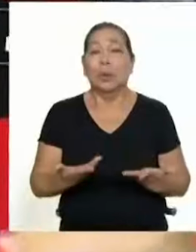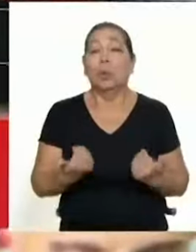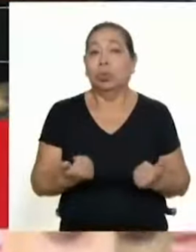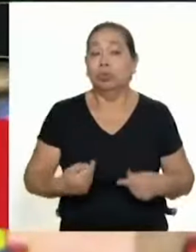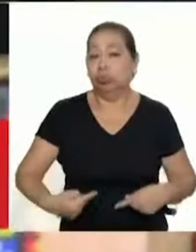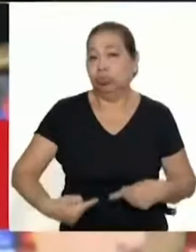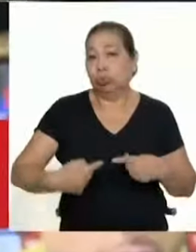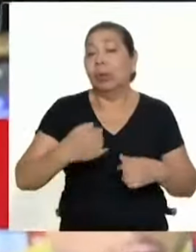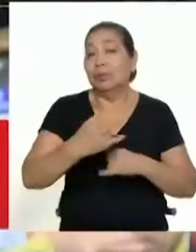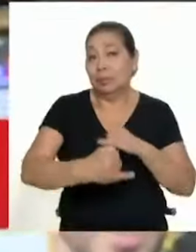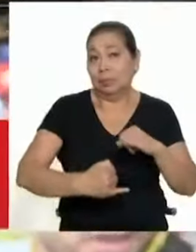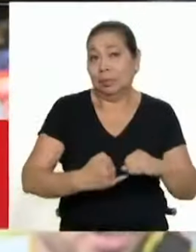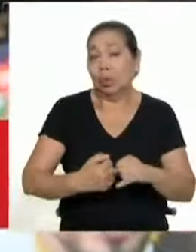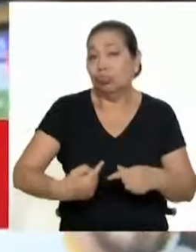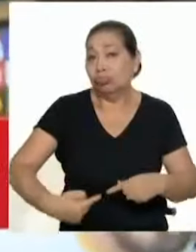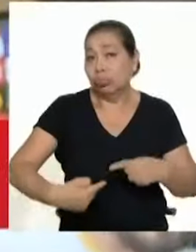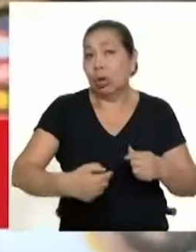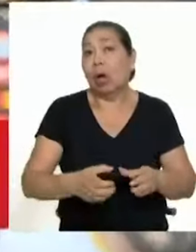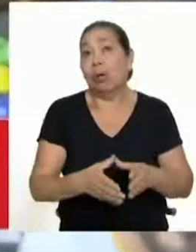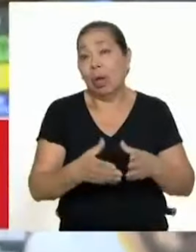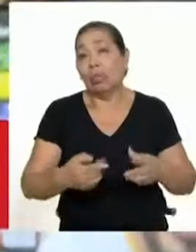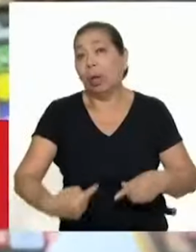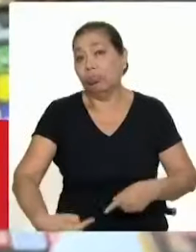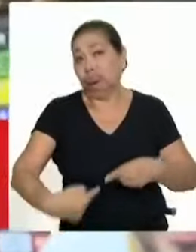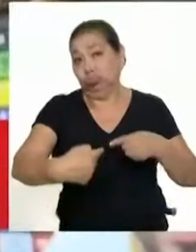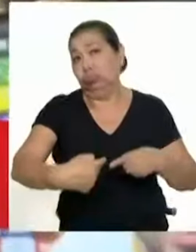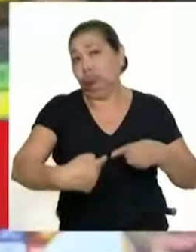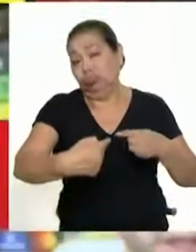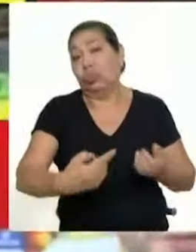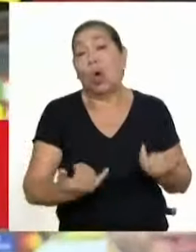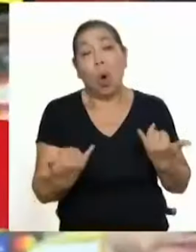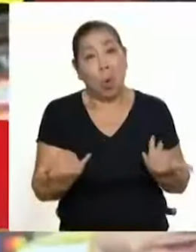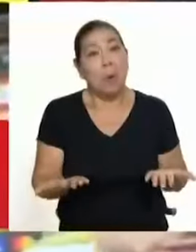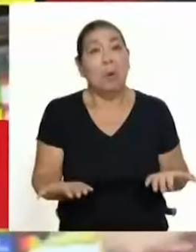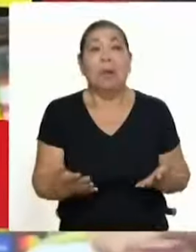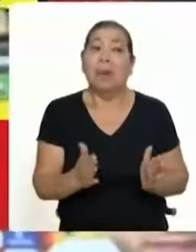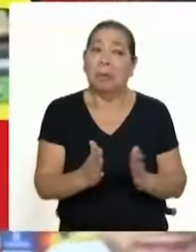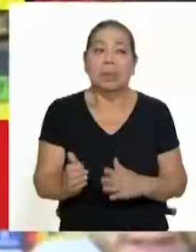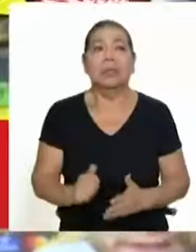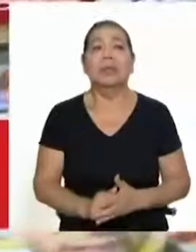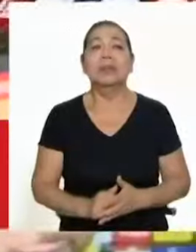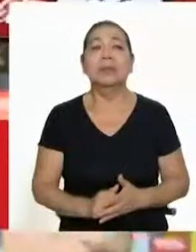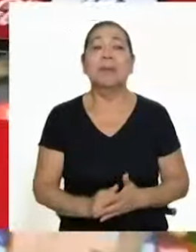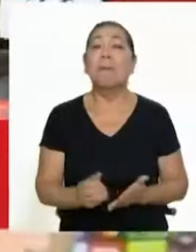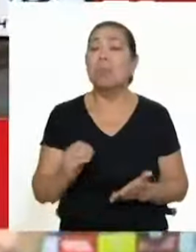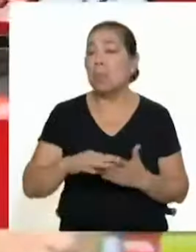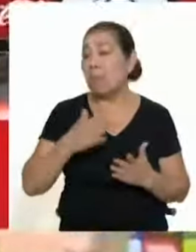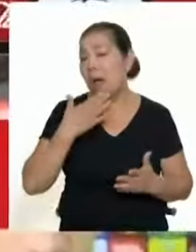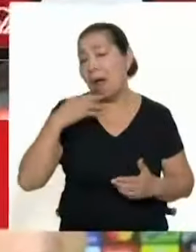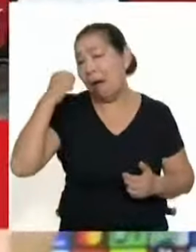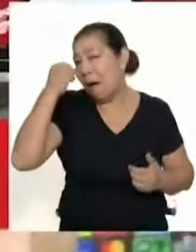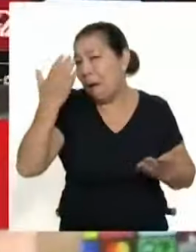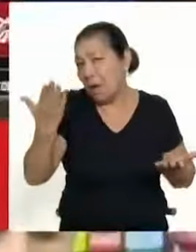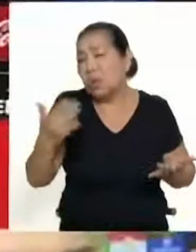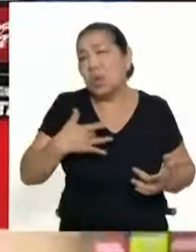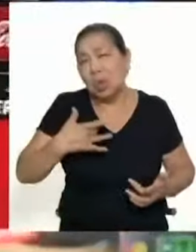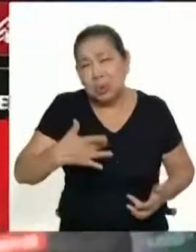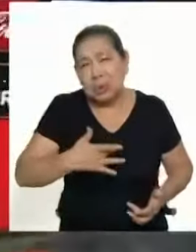buena competencia internacional compitiendo contra grandes rivales, hoy día no fue la excepción. Más allá de haber ganado,